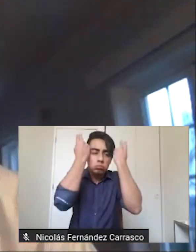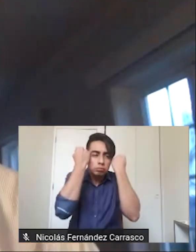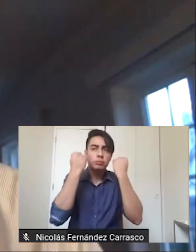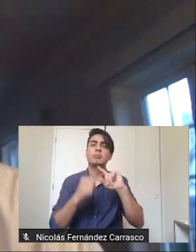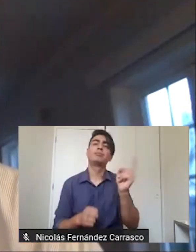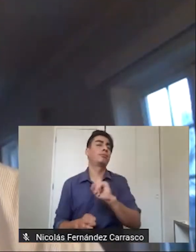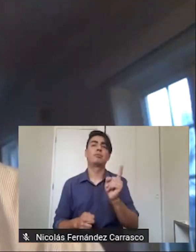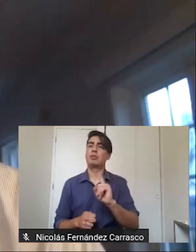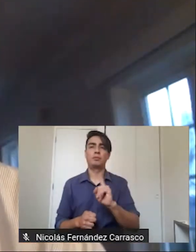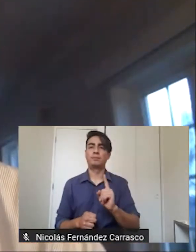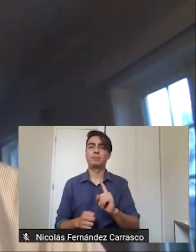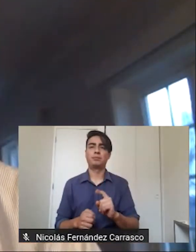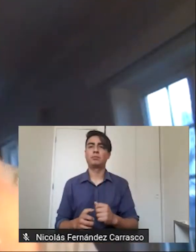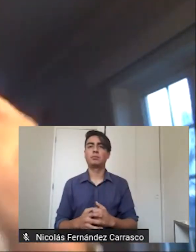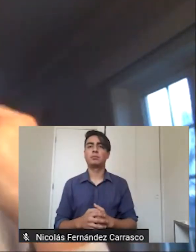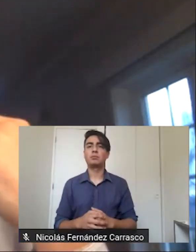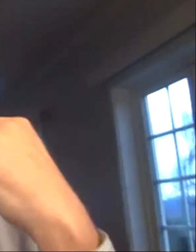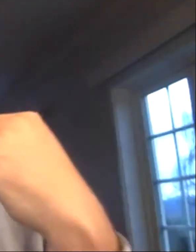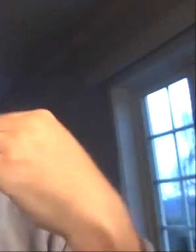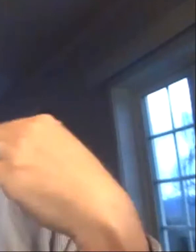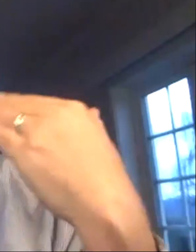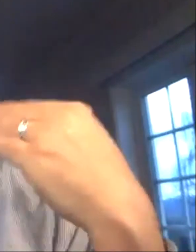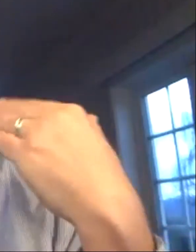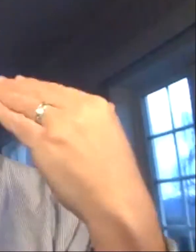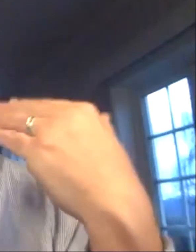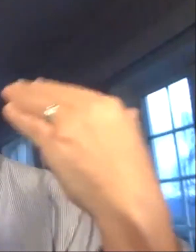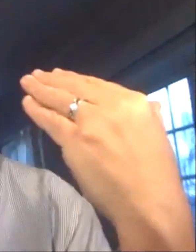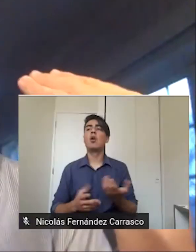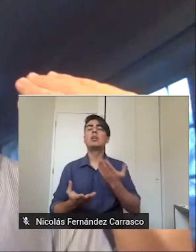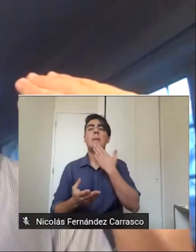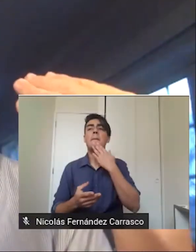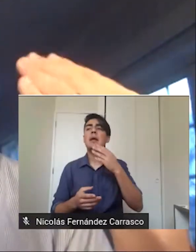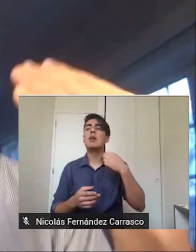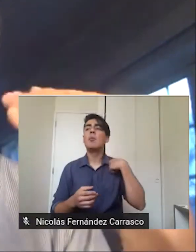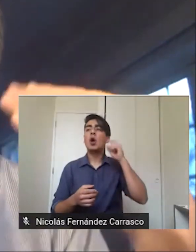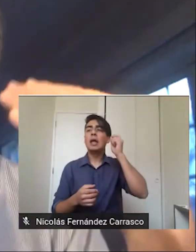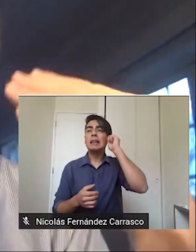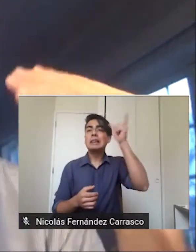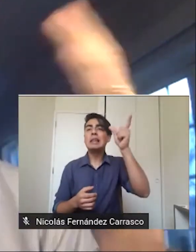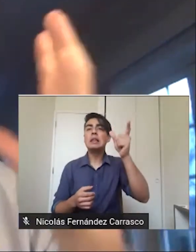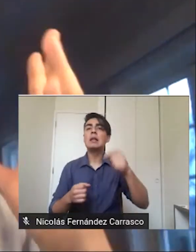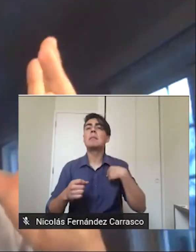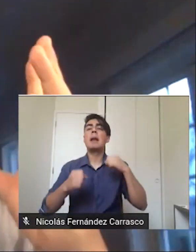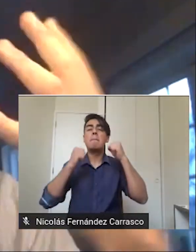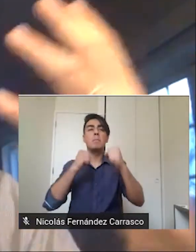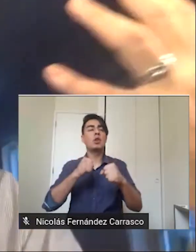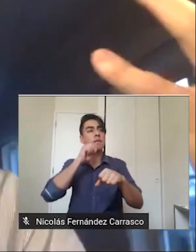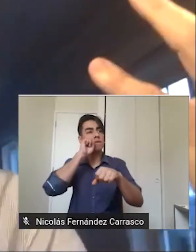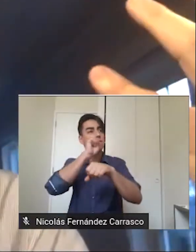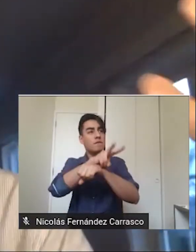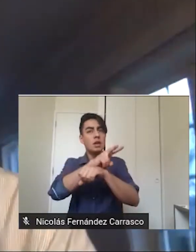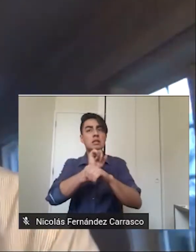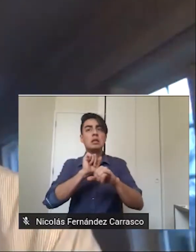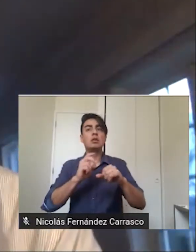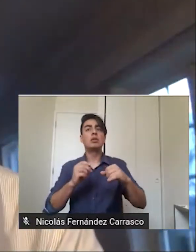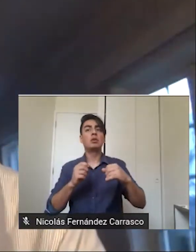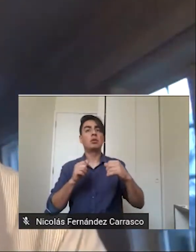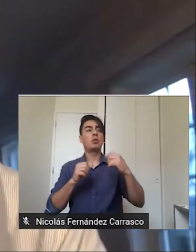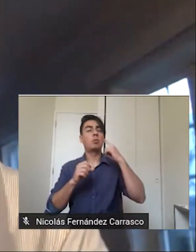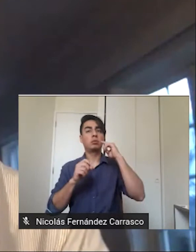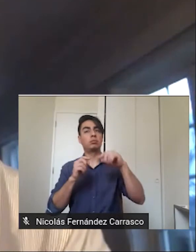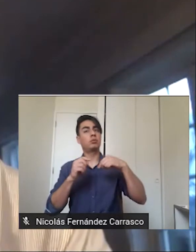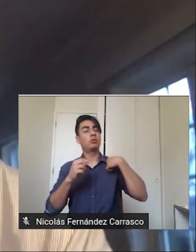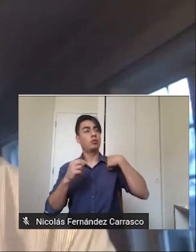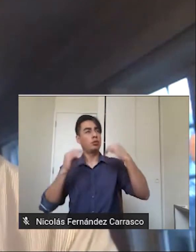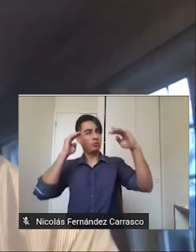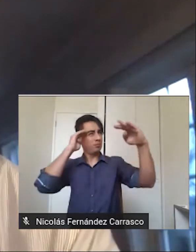lo injustificable. Sino que se trata de entender para poder ver desde el otro lado